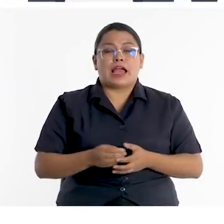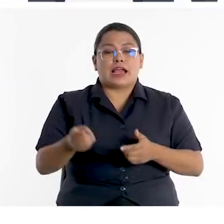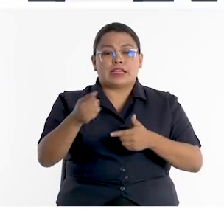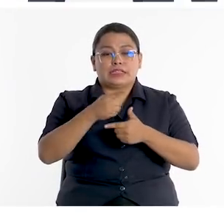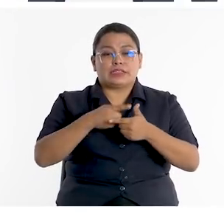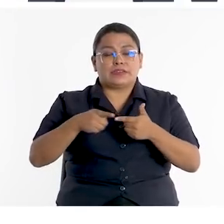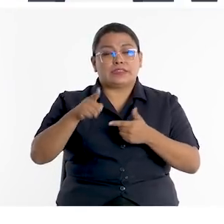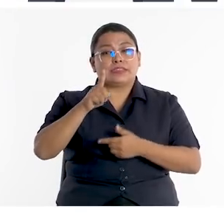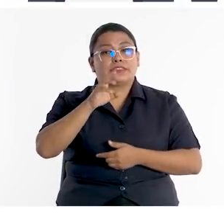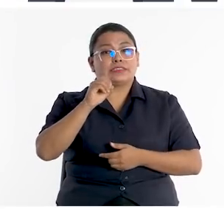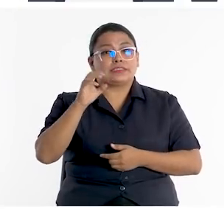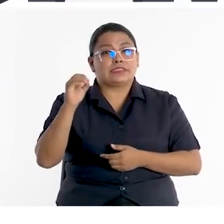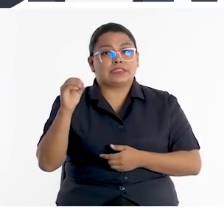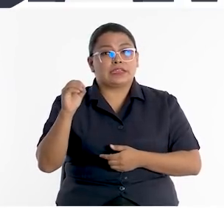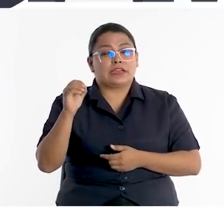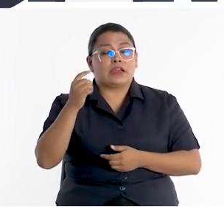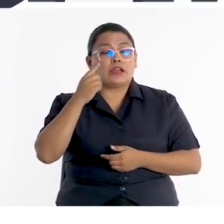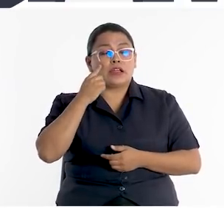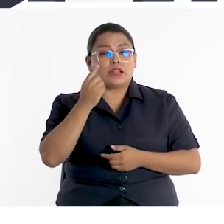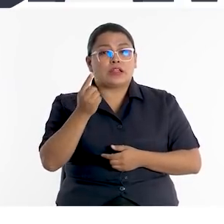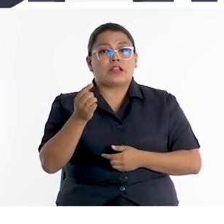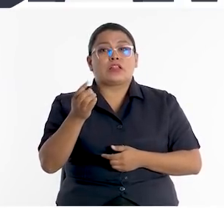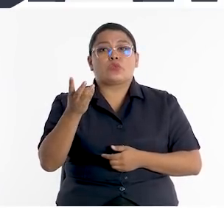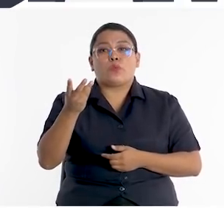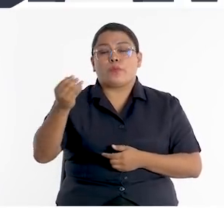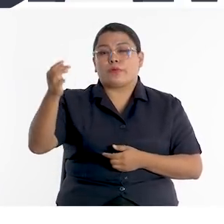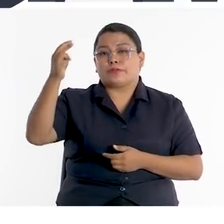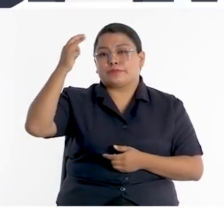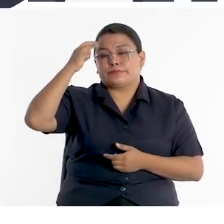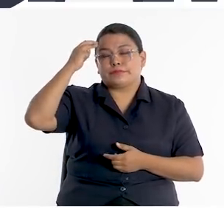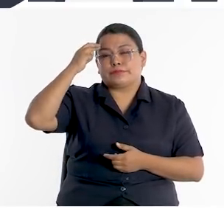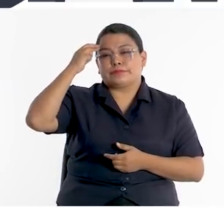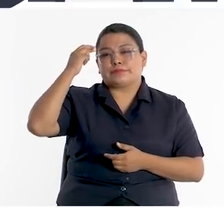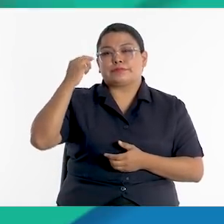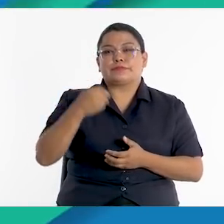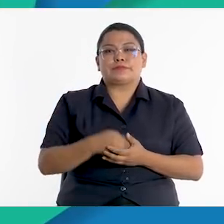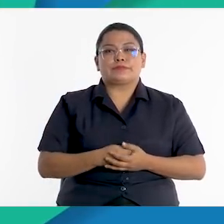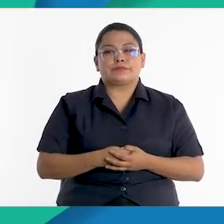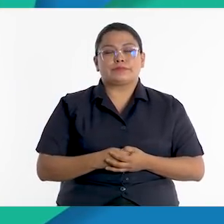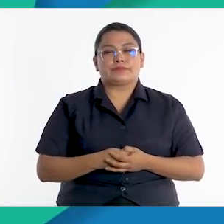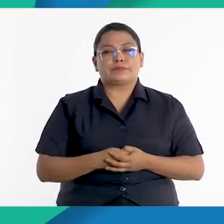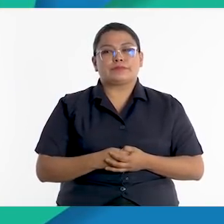dividir entre 100, se obtiene el valor de la razón.